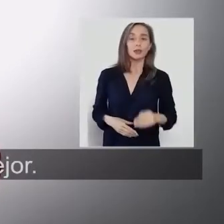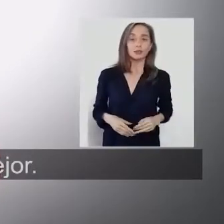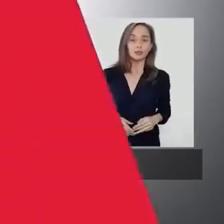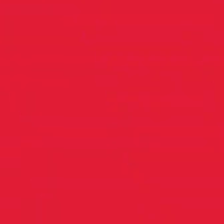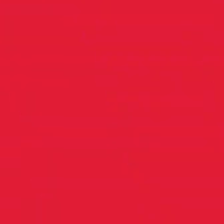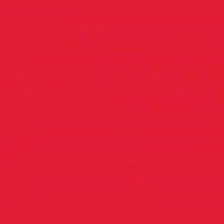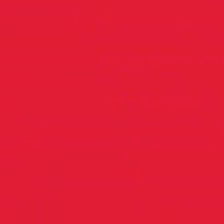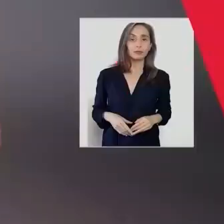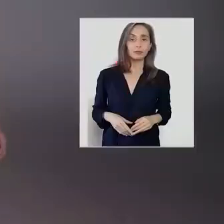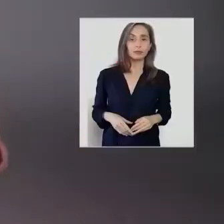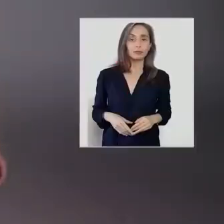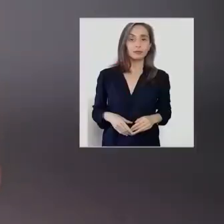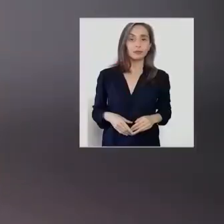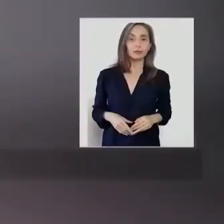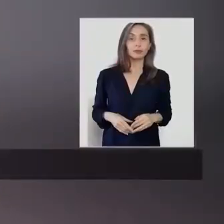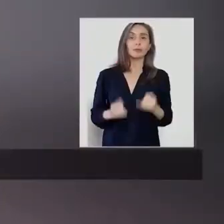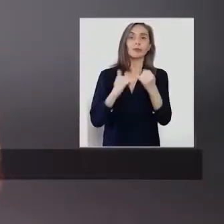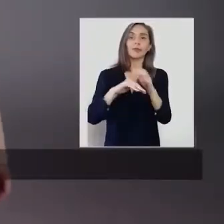mejor.